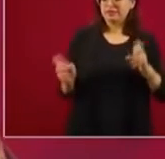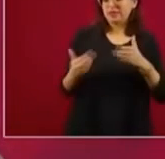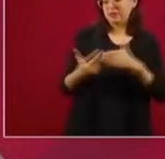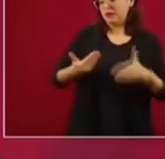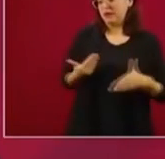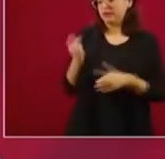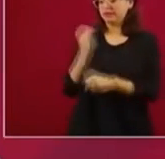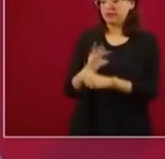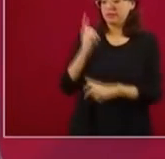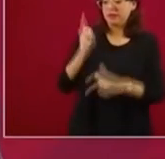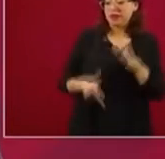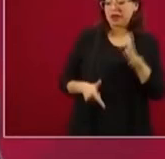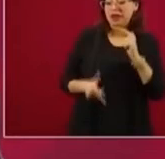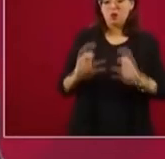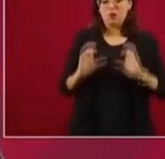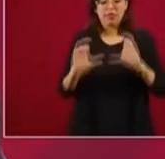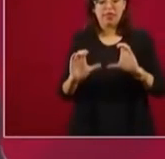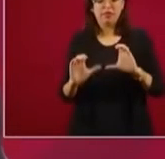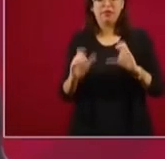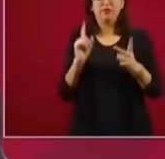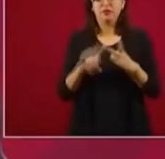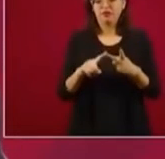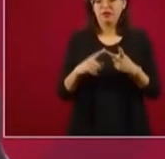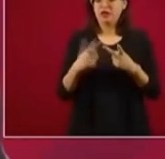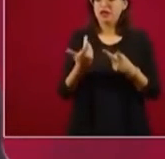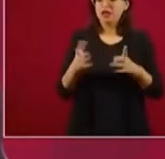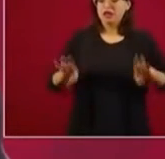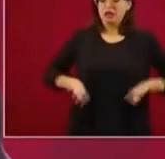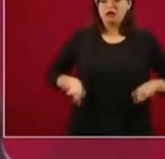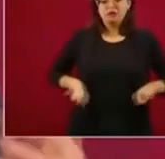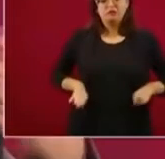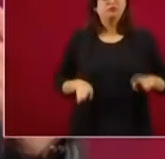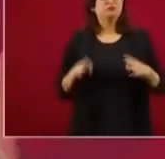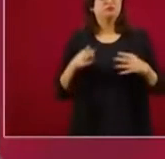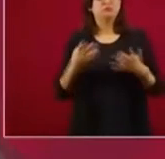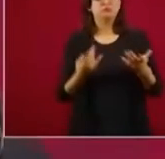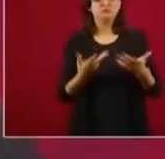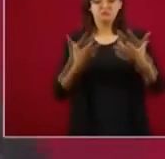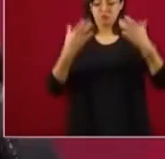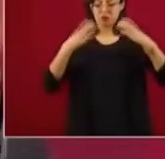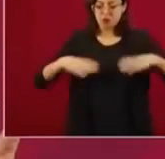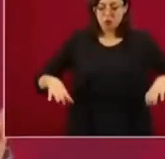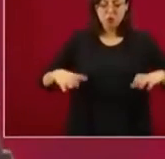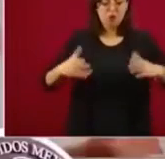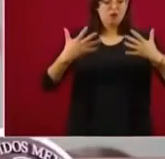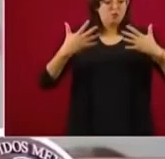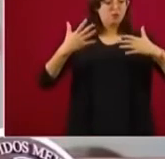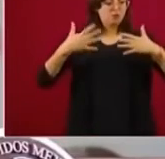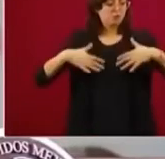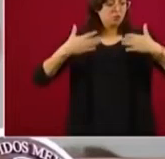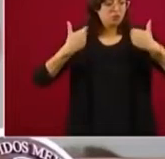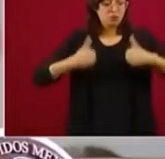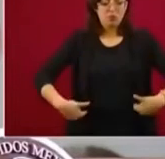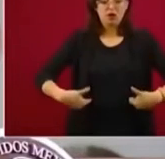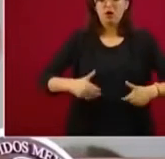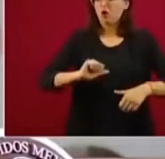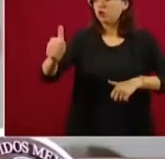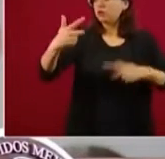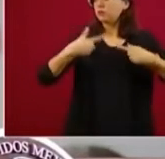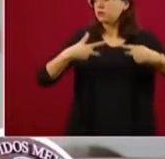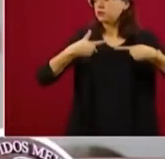pérdida de dinero y de tiempo. El panorama sigue cambiando. El sábado pasado, México ya superó a Francia en el número